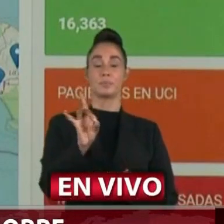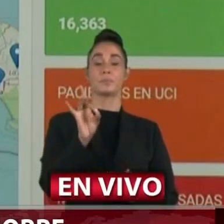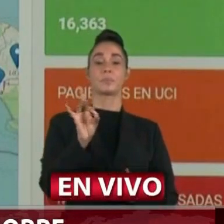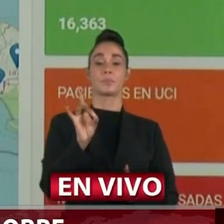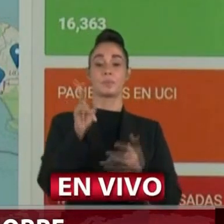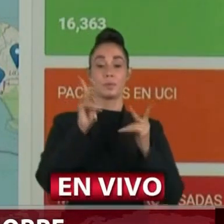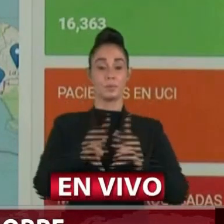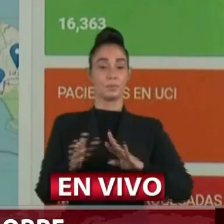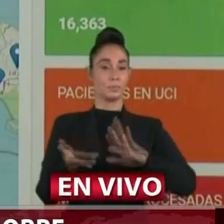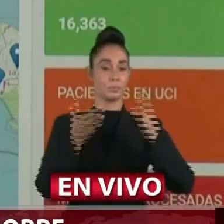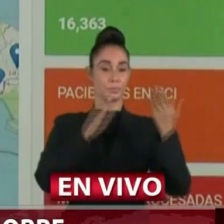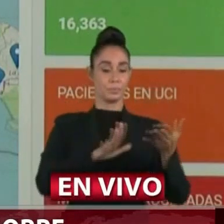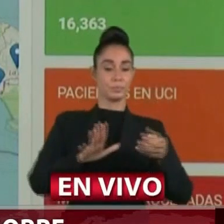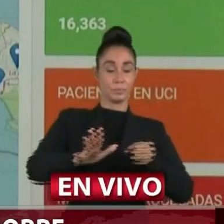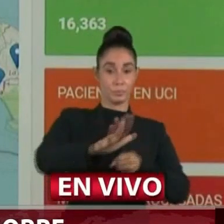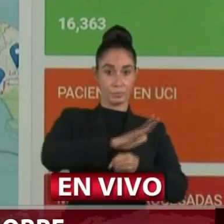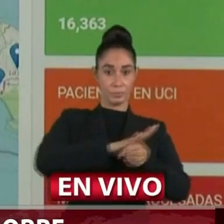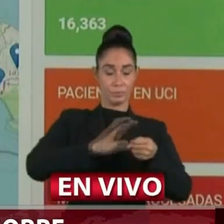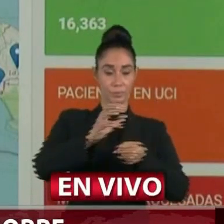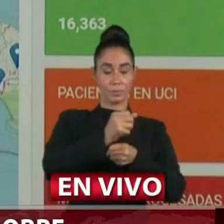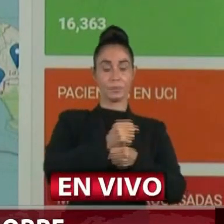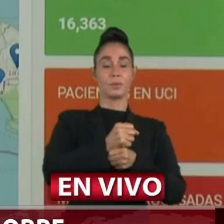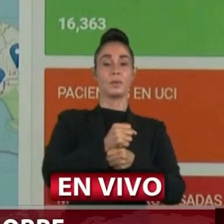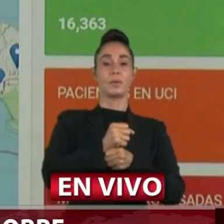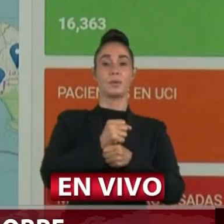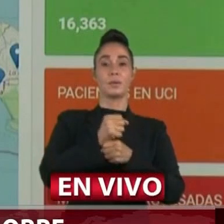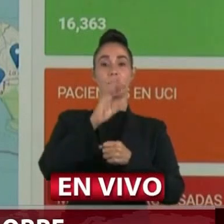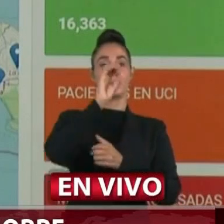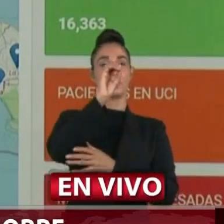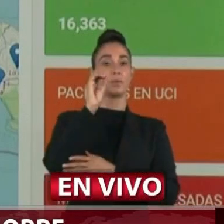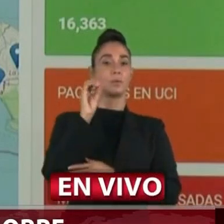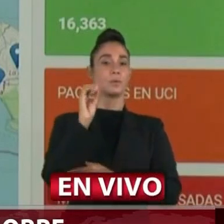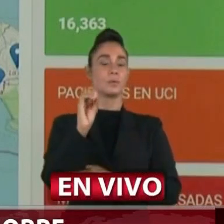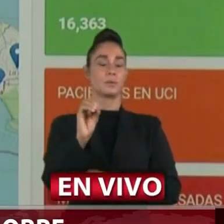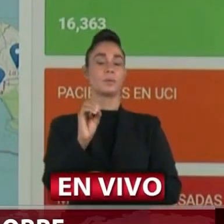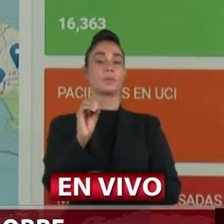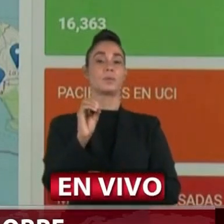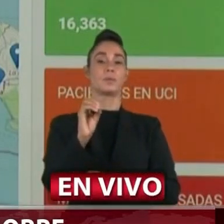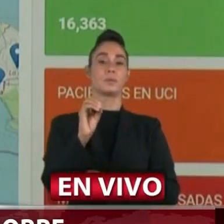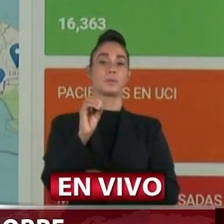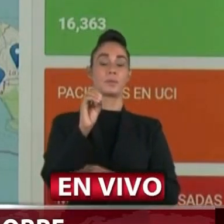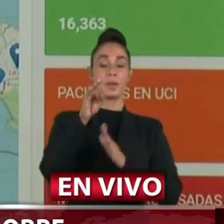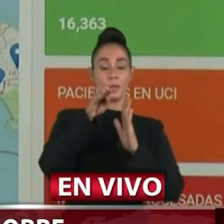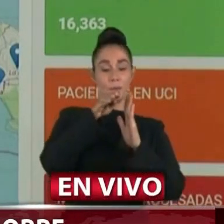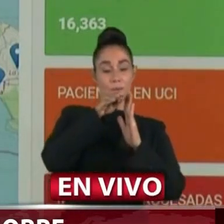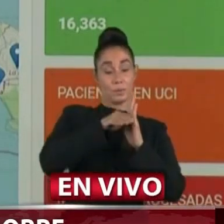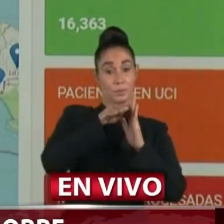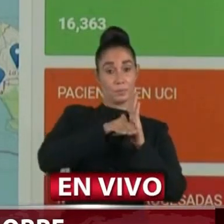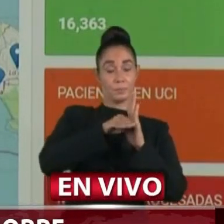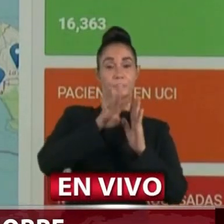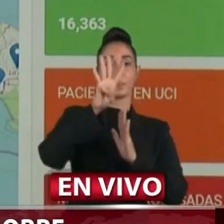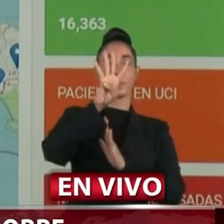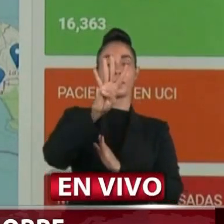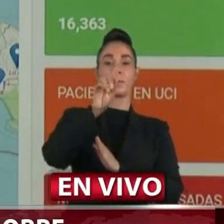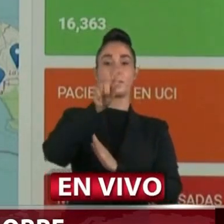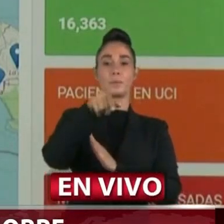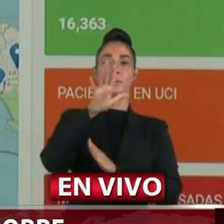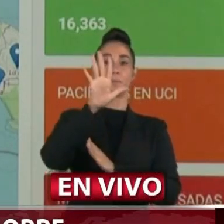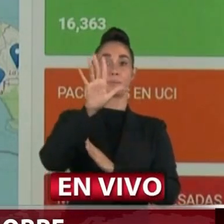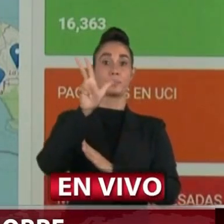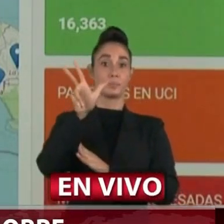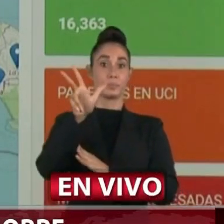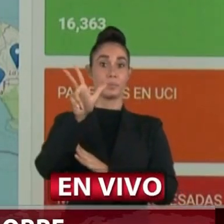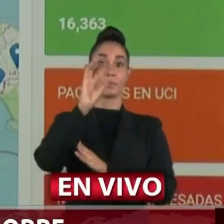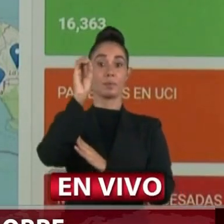278 fallecidos acumulados, una tasa de letalidad que ha descendido a